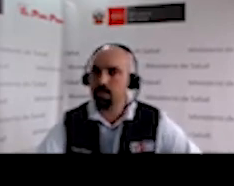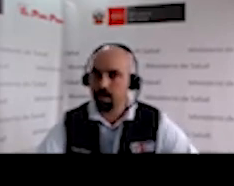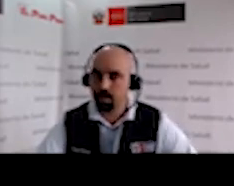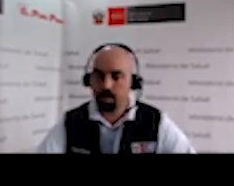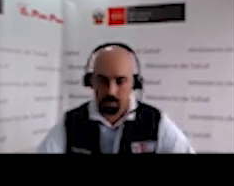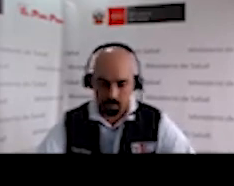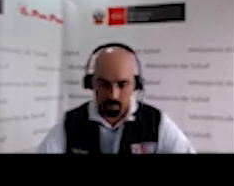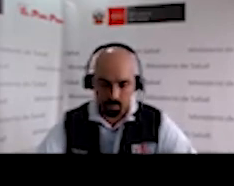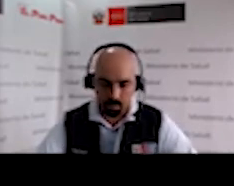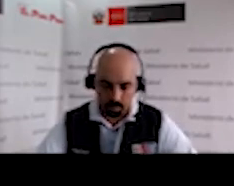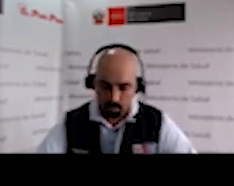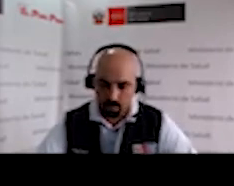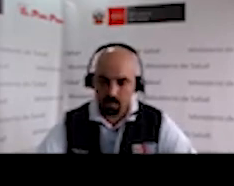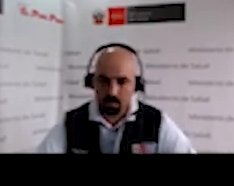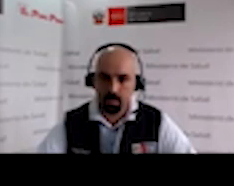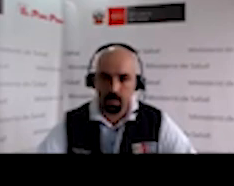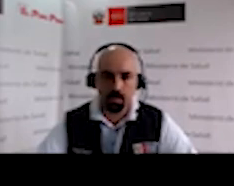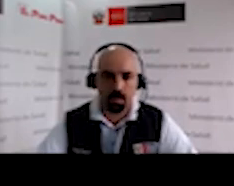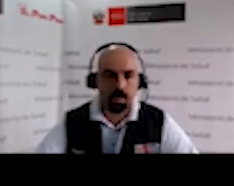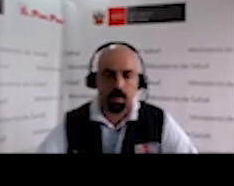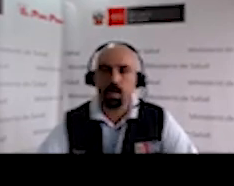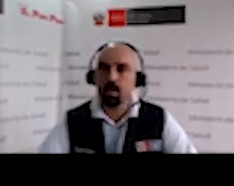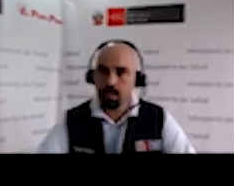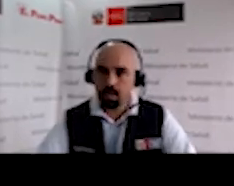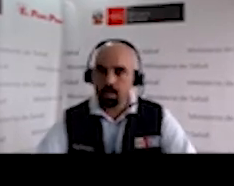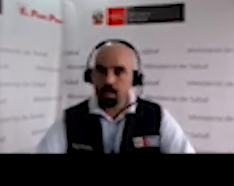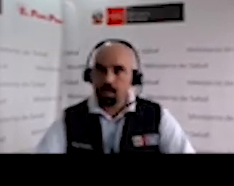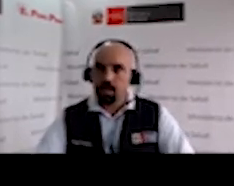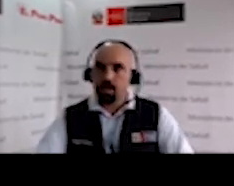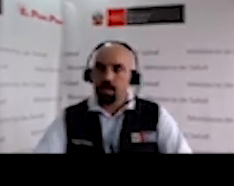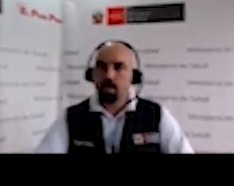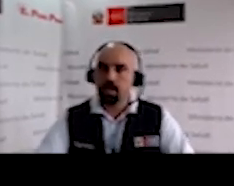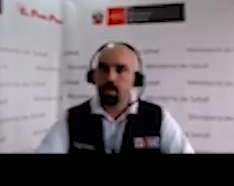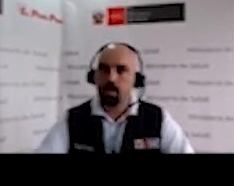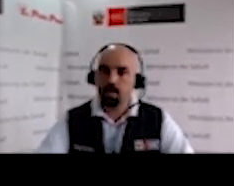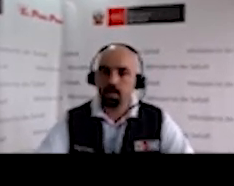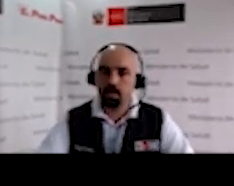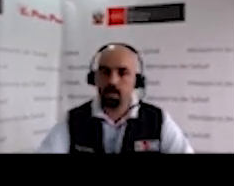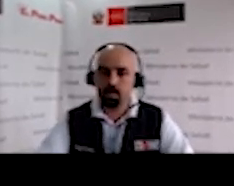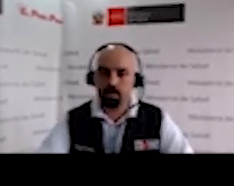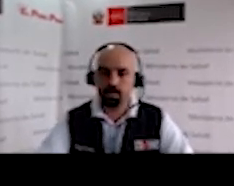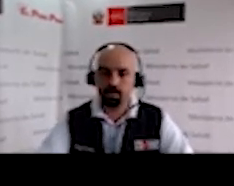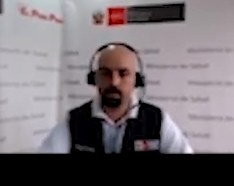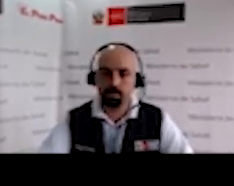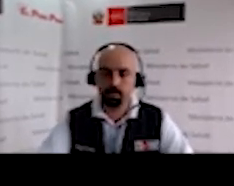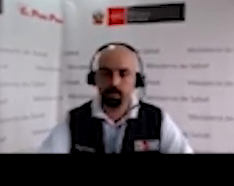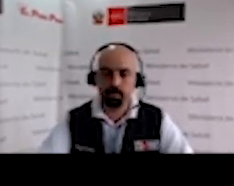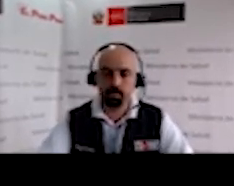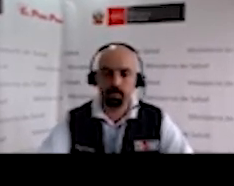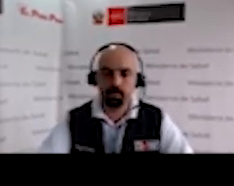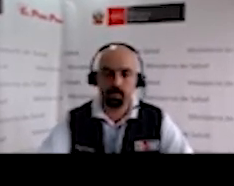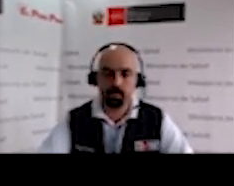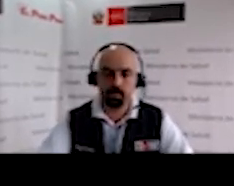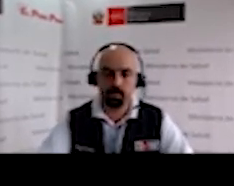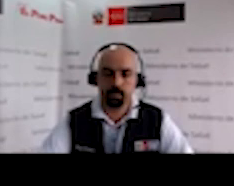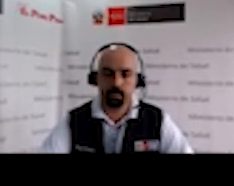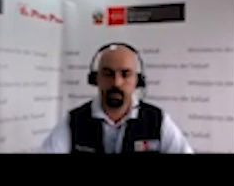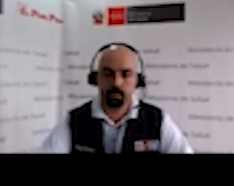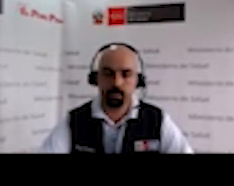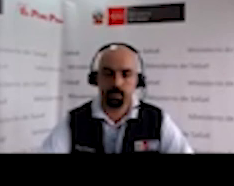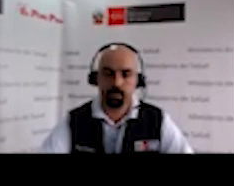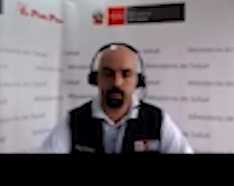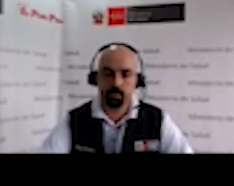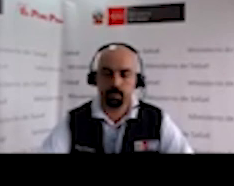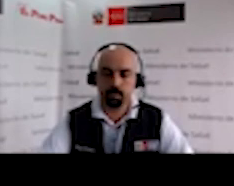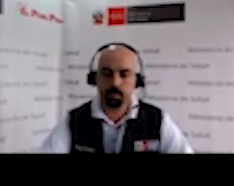al paciente, cómo fue, qué estuvo realizando, el calor, la